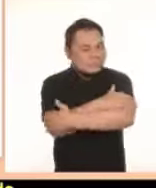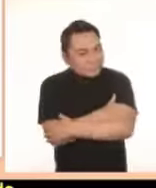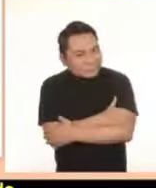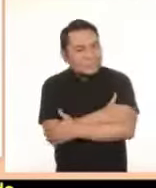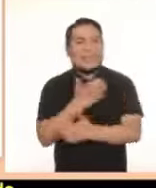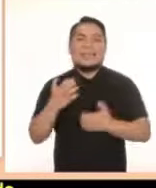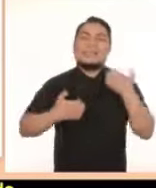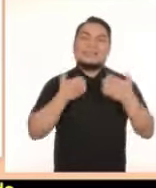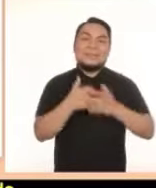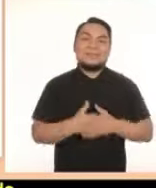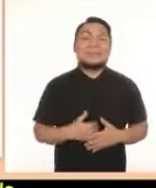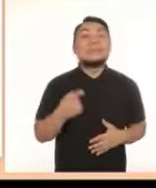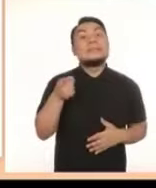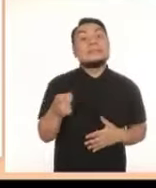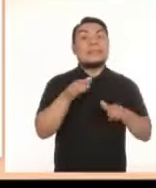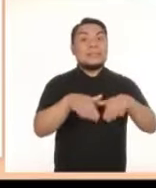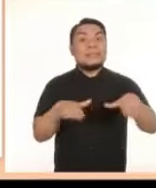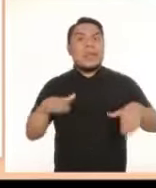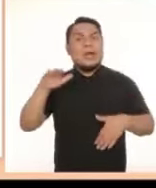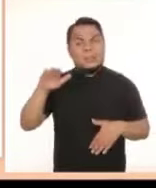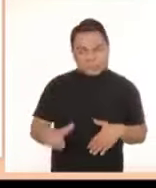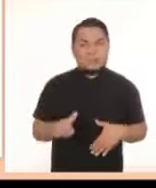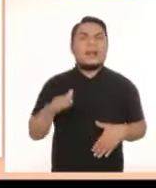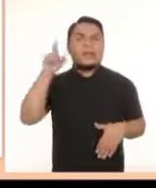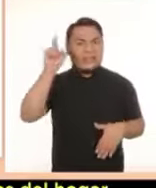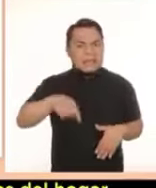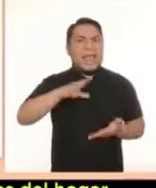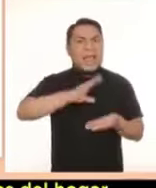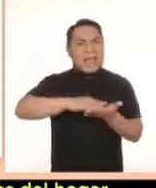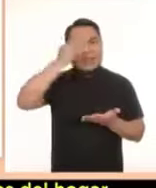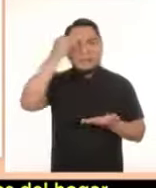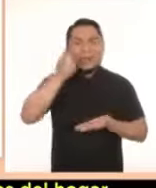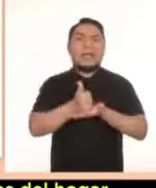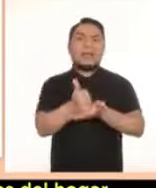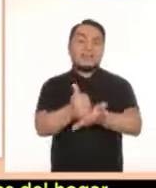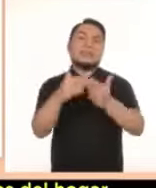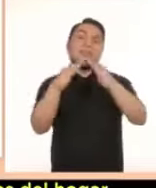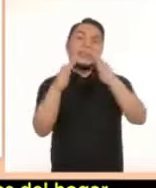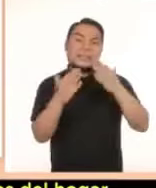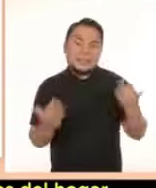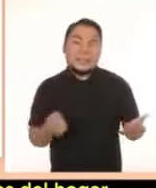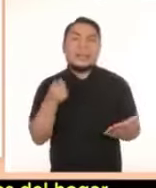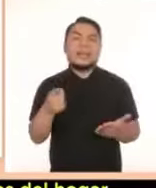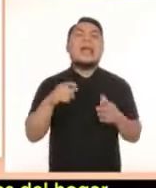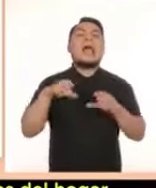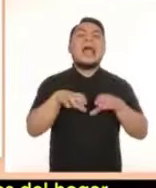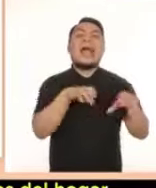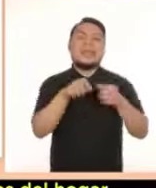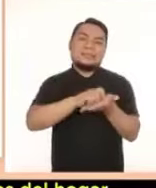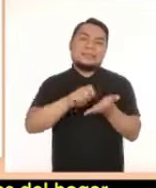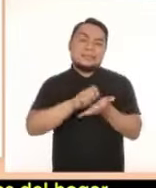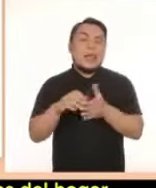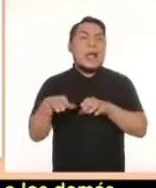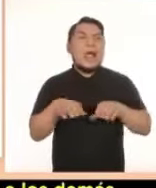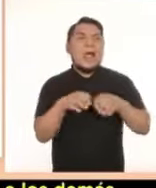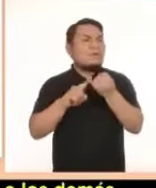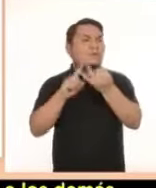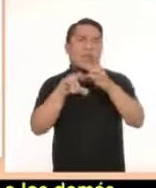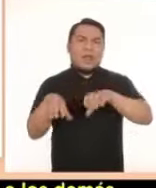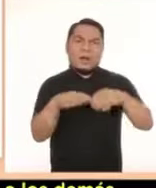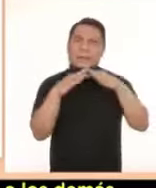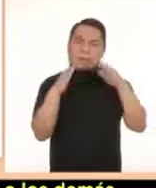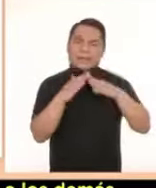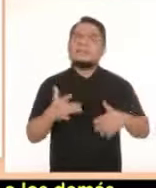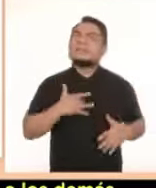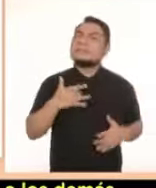sigue abrazando muy emocionada. Los niños desde pequeños deben aprender a ayudar en casa con las tareas del hogar.